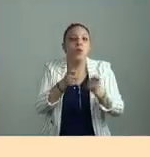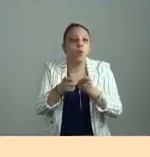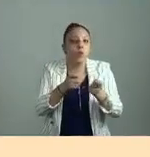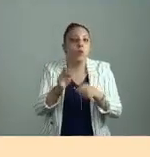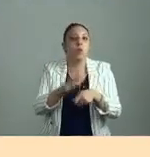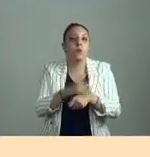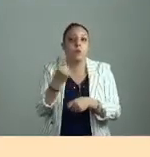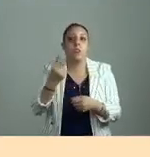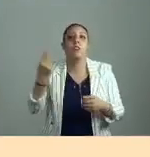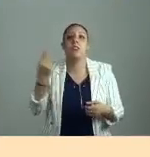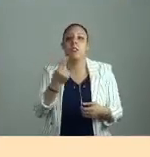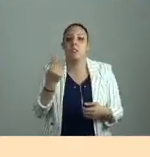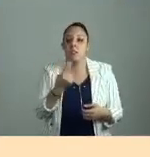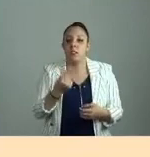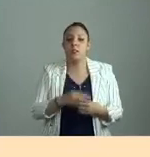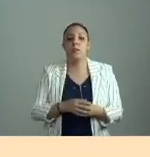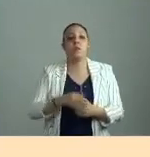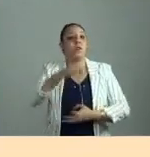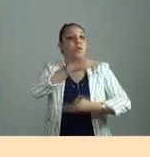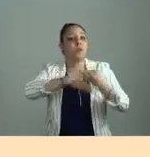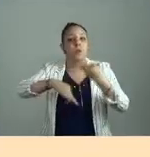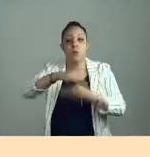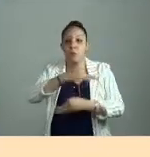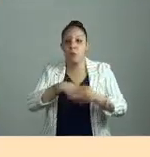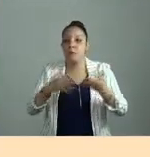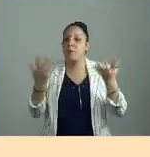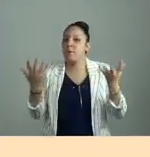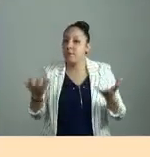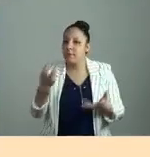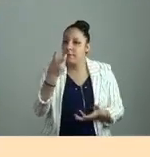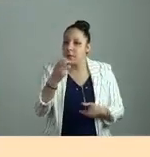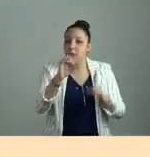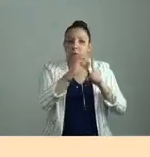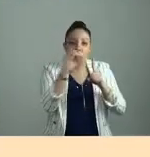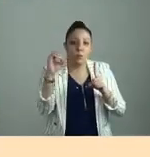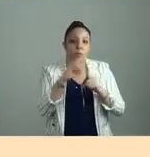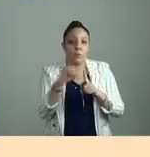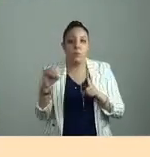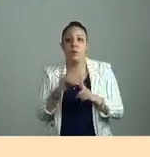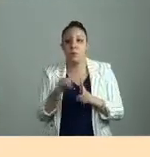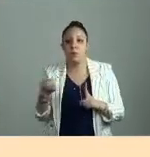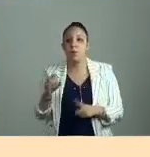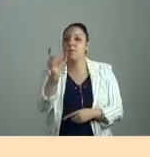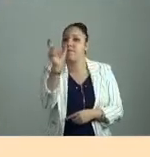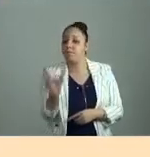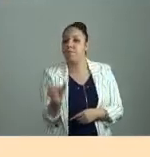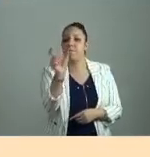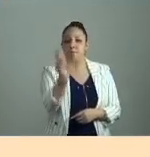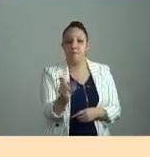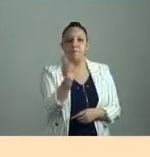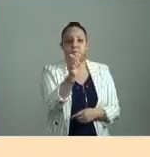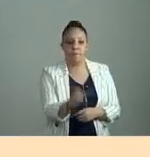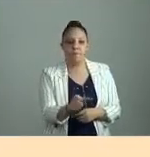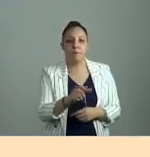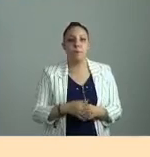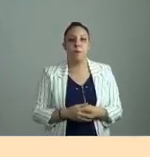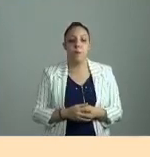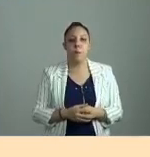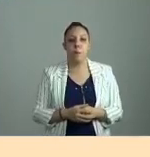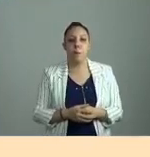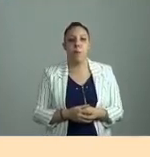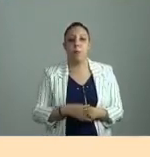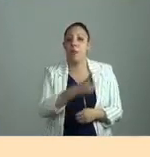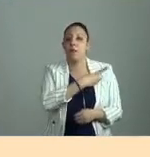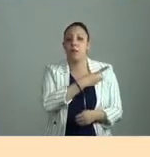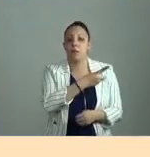junto a esto han organizado toda una infraestructura no por la prevención no